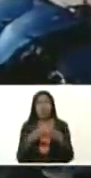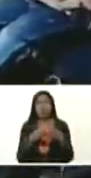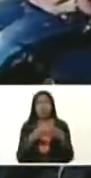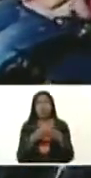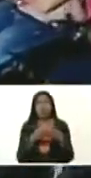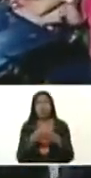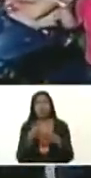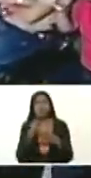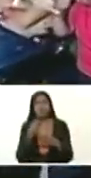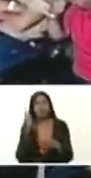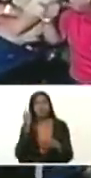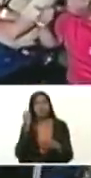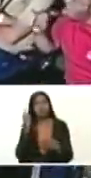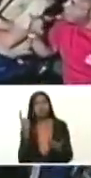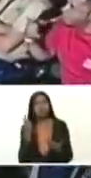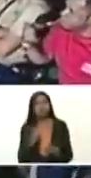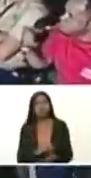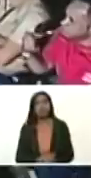¿Qué dice la muchacha?